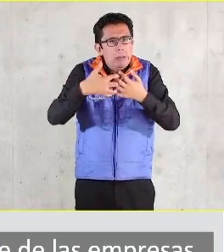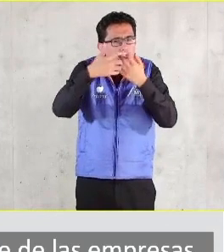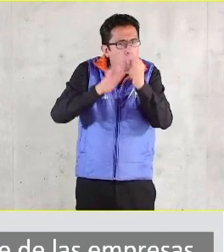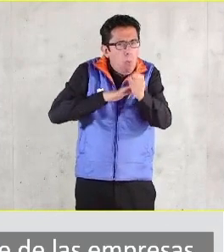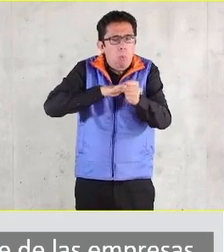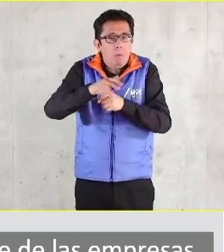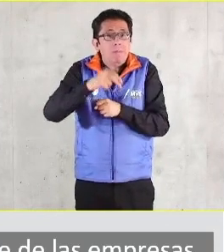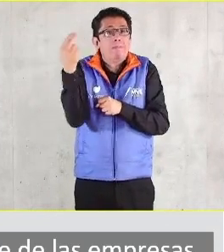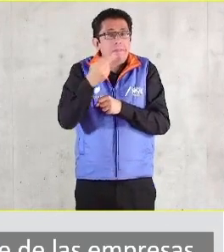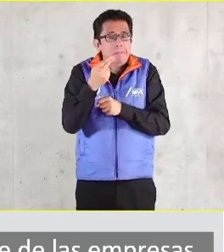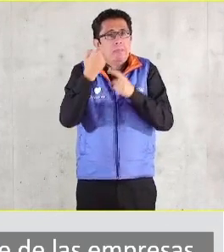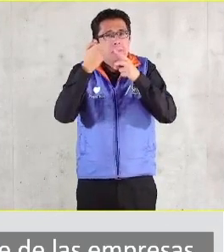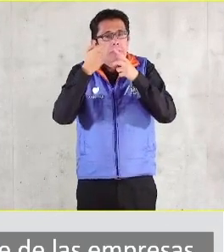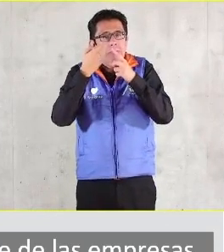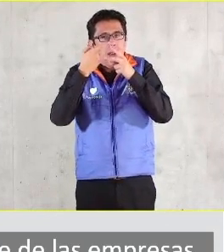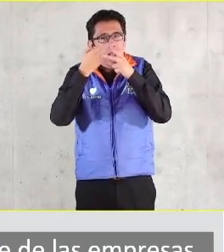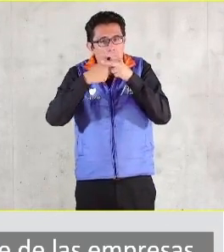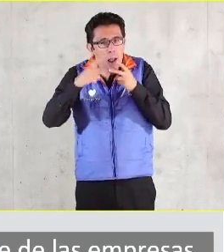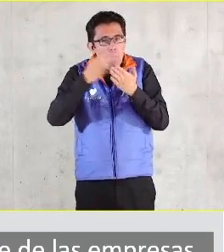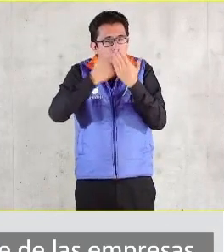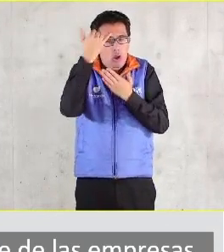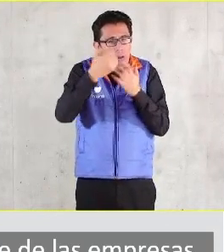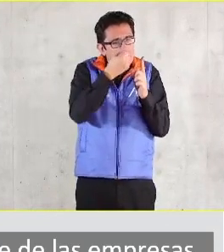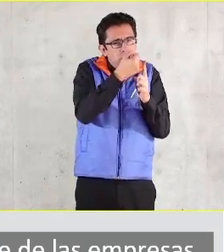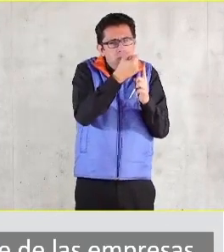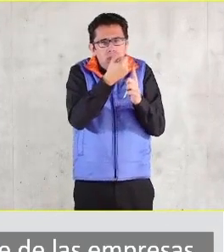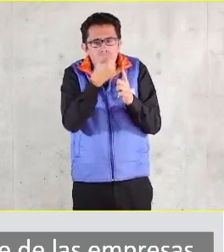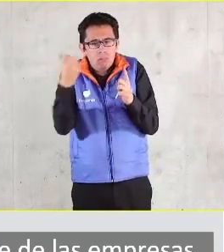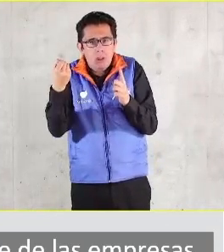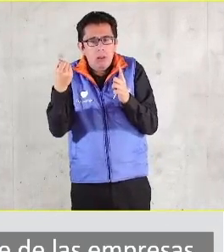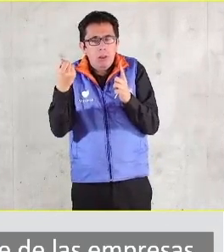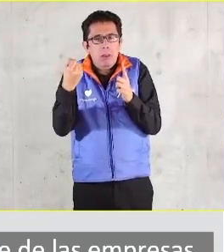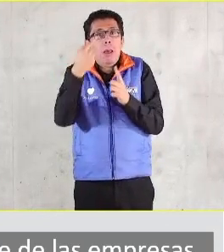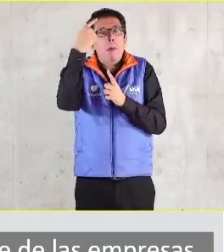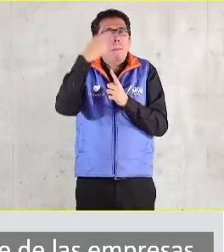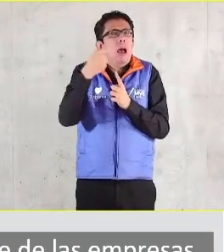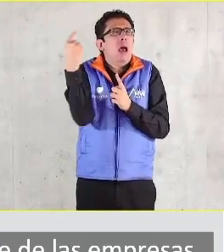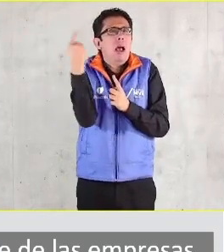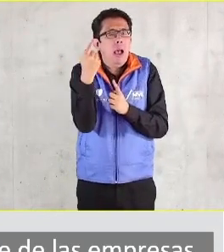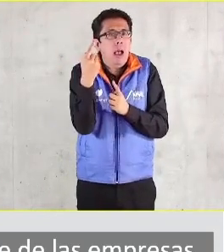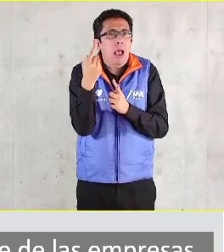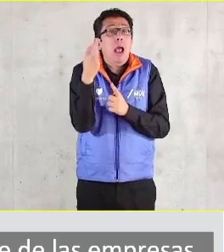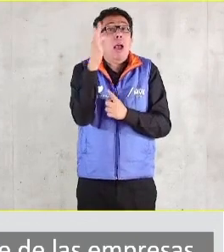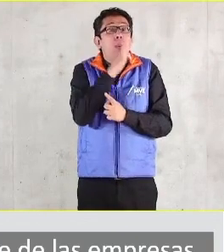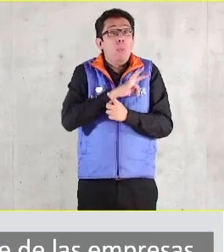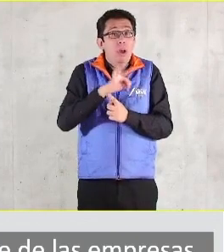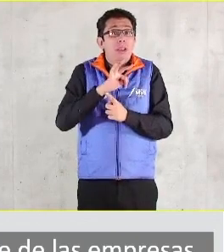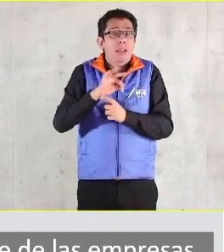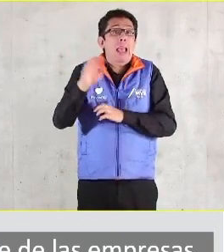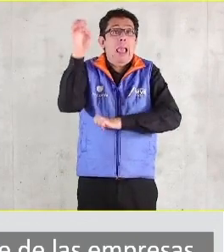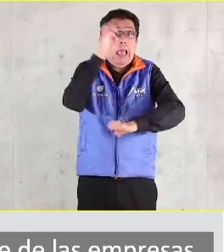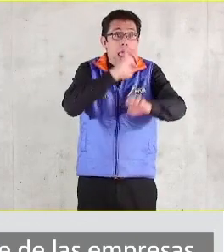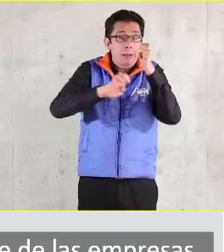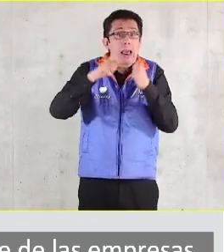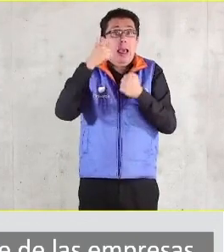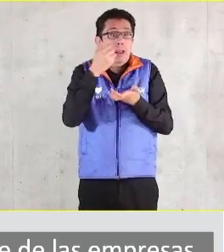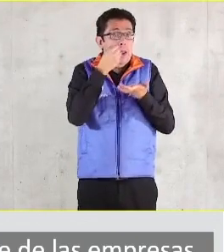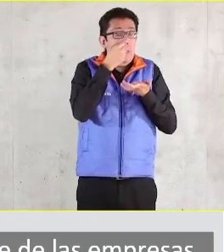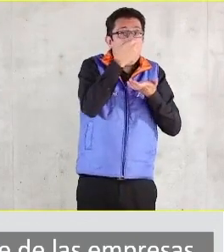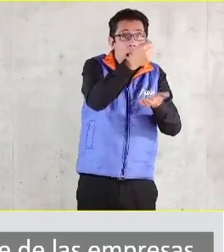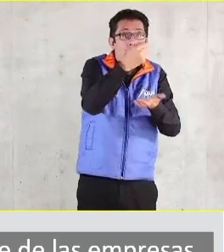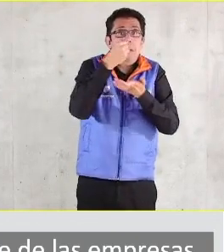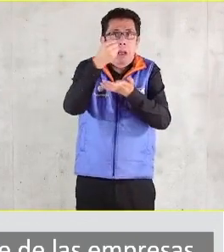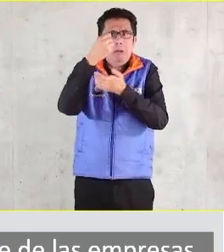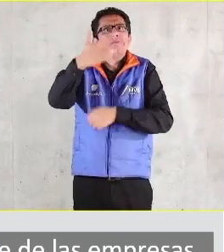necesita empezar a organizar esos proyectos de las organizaciones de la sociedad civil para que puedan ser fondeados por aquellas organizaciones que se sientan